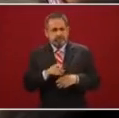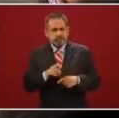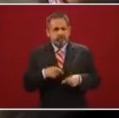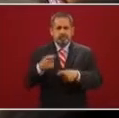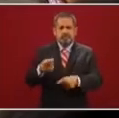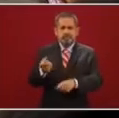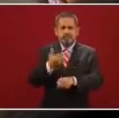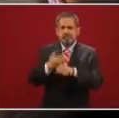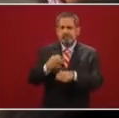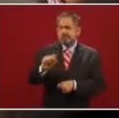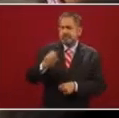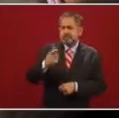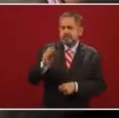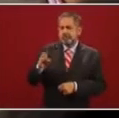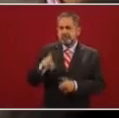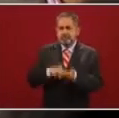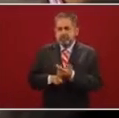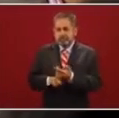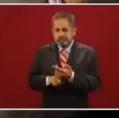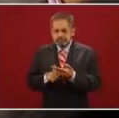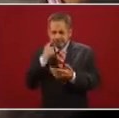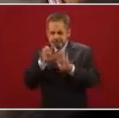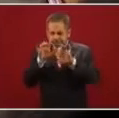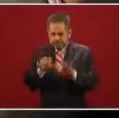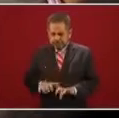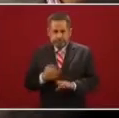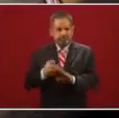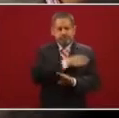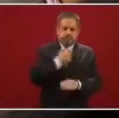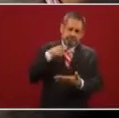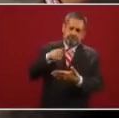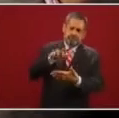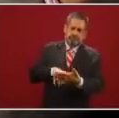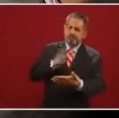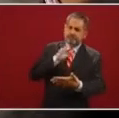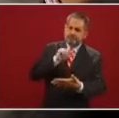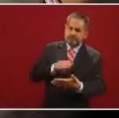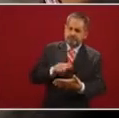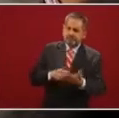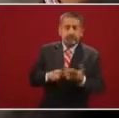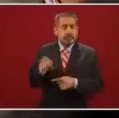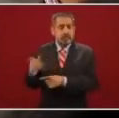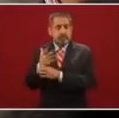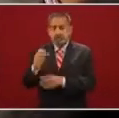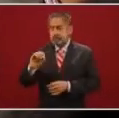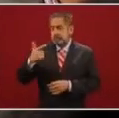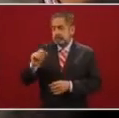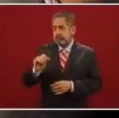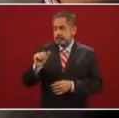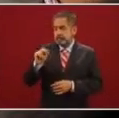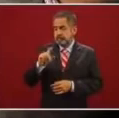de Gobernación que se hagan la redacción que ya se criticó anteriormente, si Olga Sánchez Cordero y